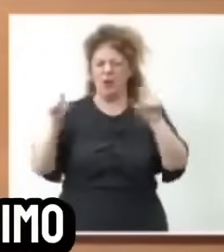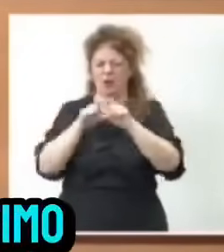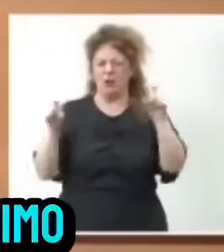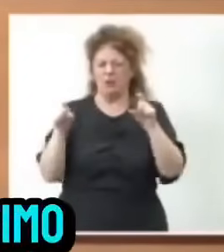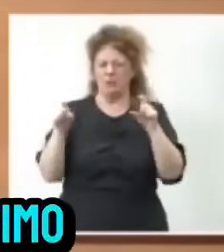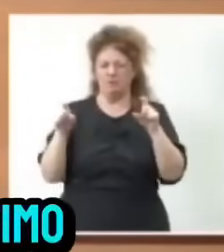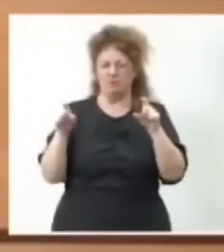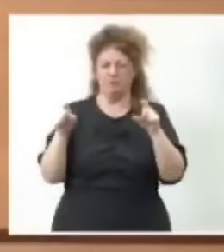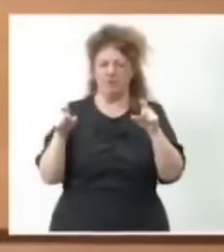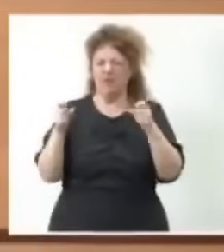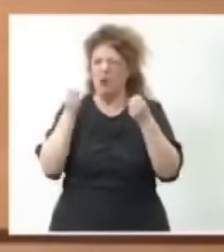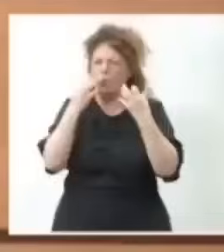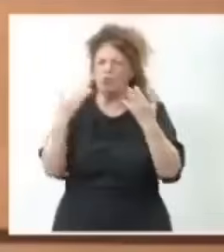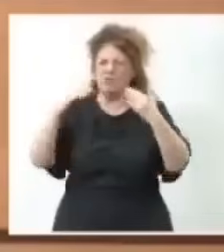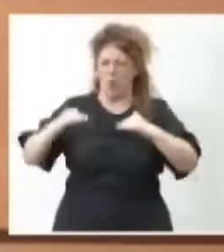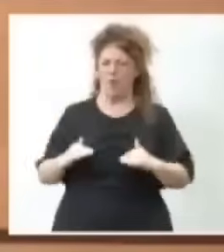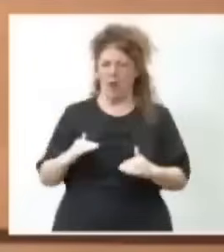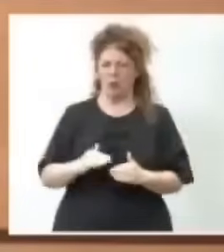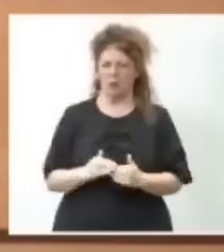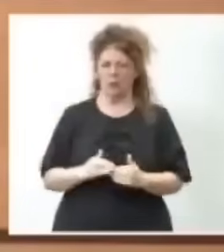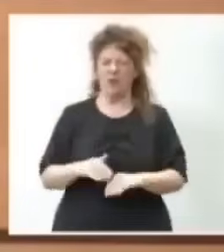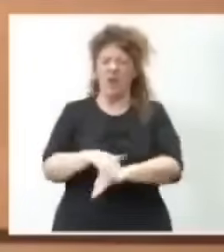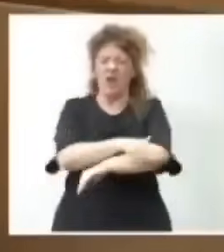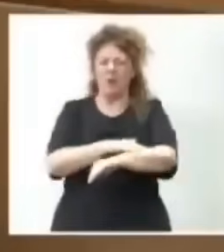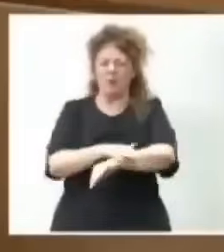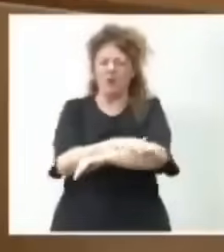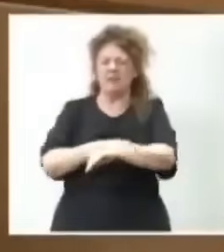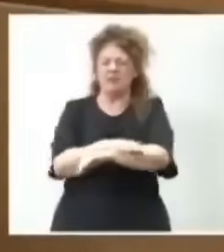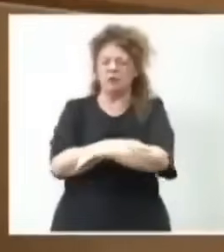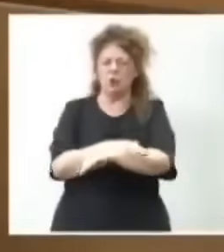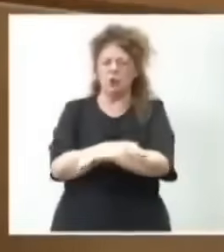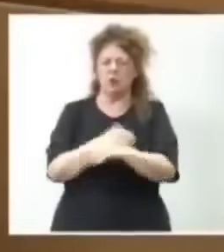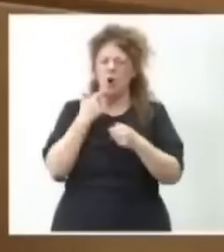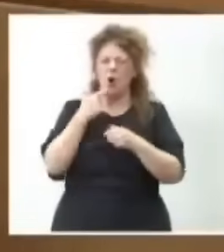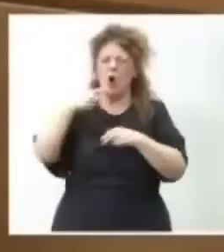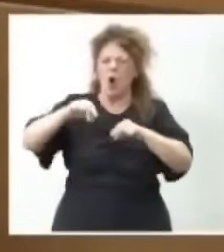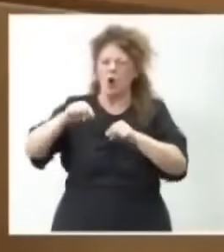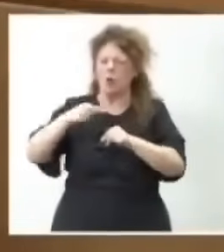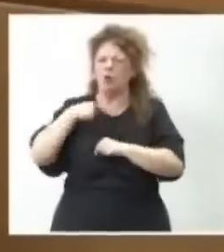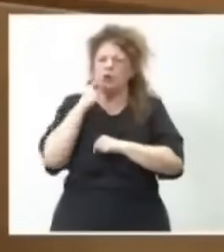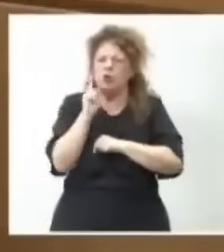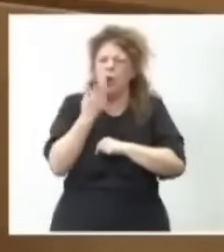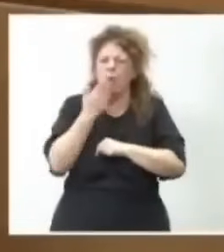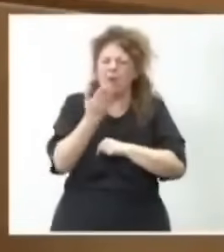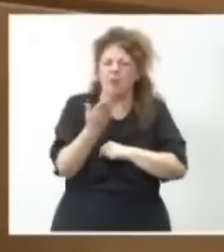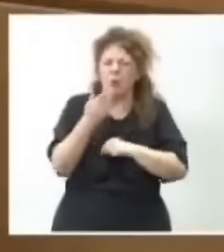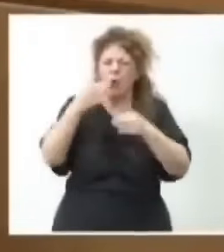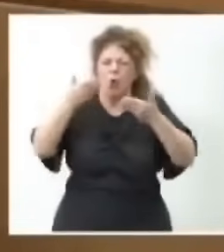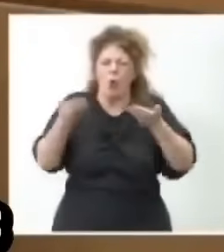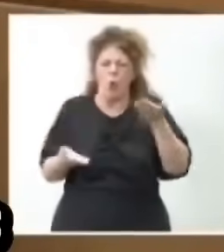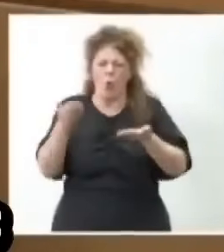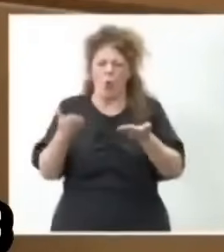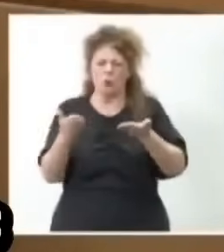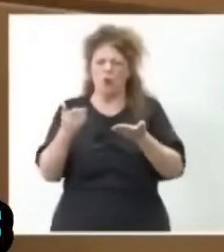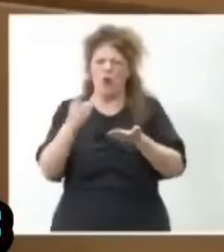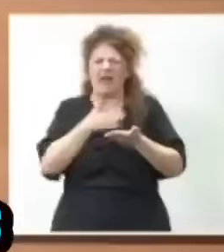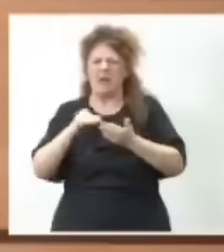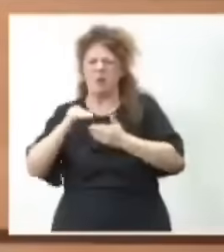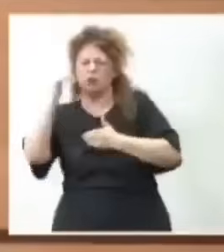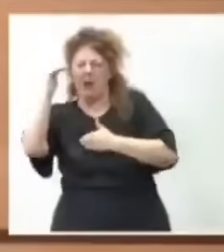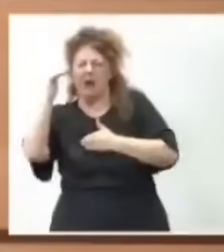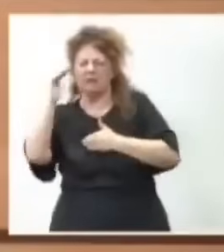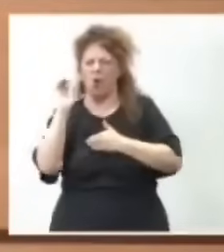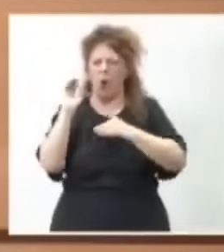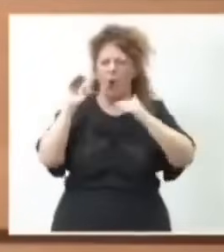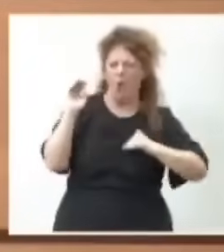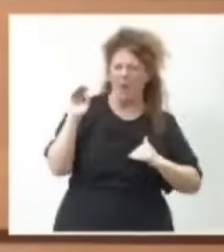finalizando, señoría. Muchísimo menor. Ministro, los riojanos solo le pedimos lo justo. No queremos ser más que nadie, pero tampoco queremos